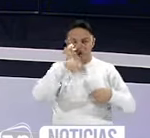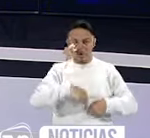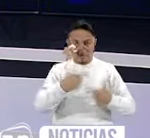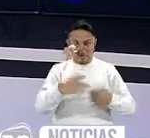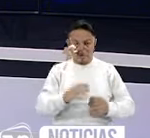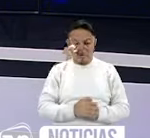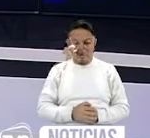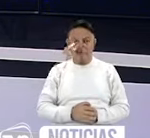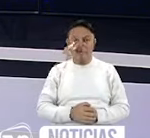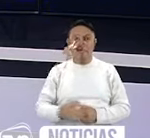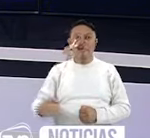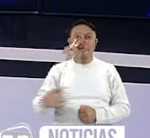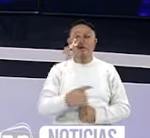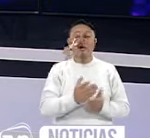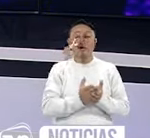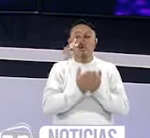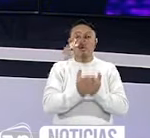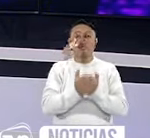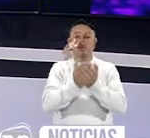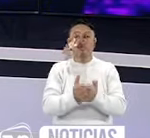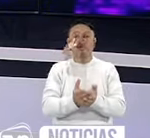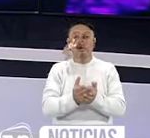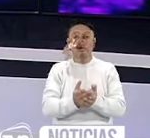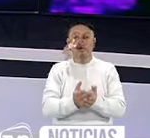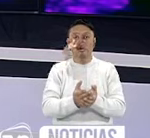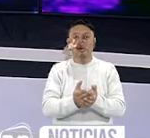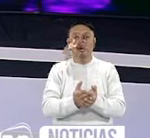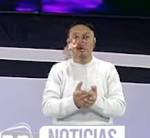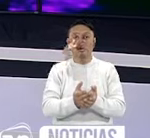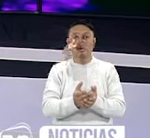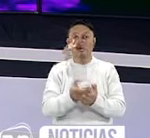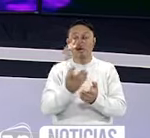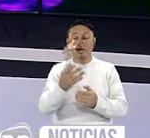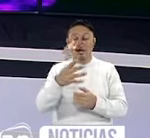los buques que salen desde las terminales portuarias.